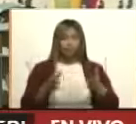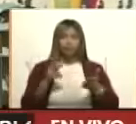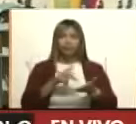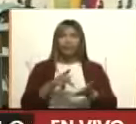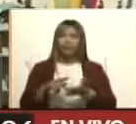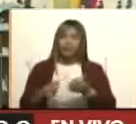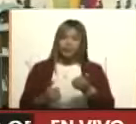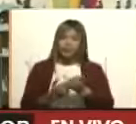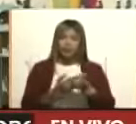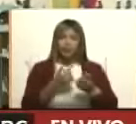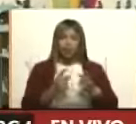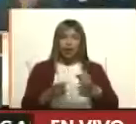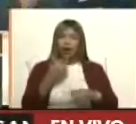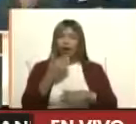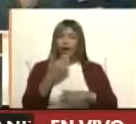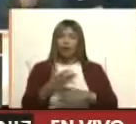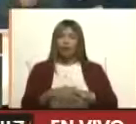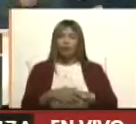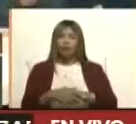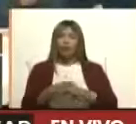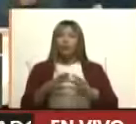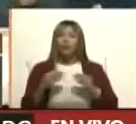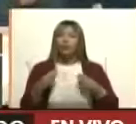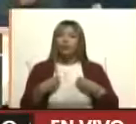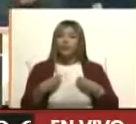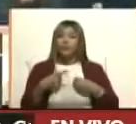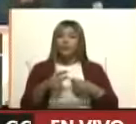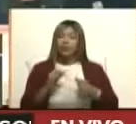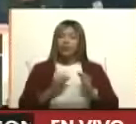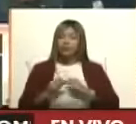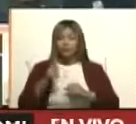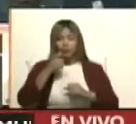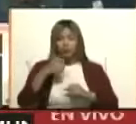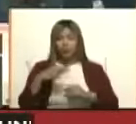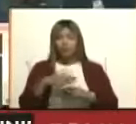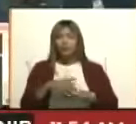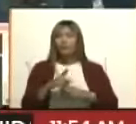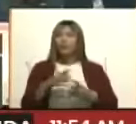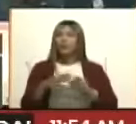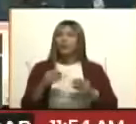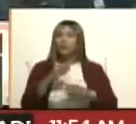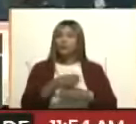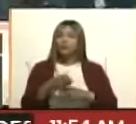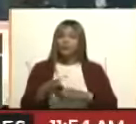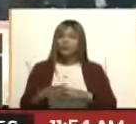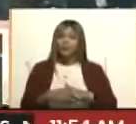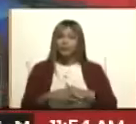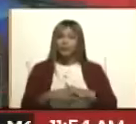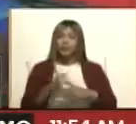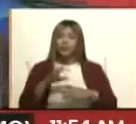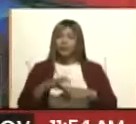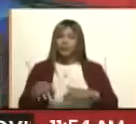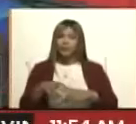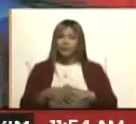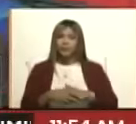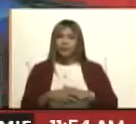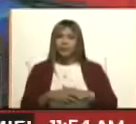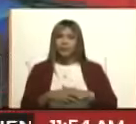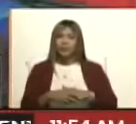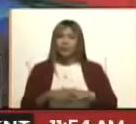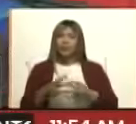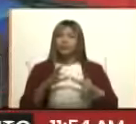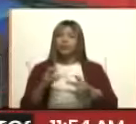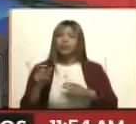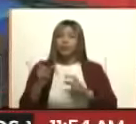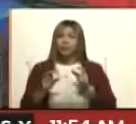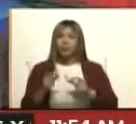personas que hacen vida, que trabajan en la Defensoría del Pueblo, estarán desplegadas en todo el territorio nacional, 700